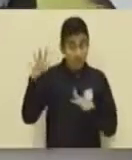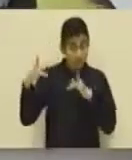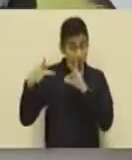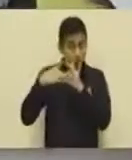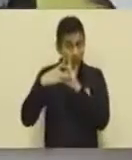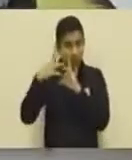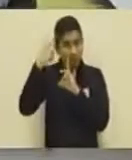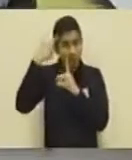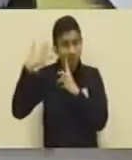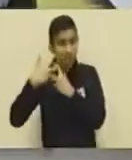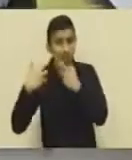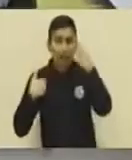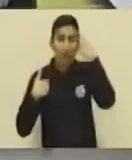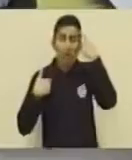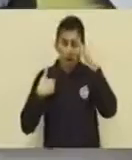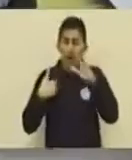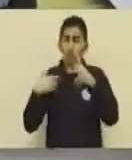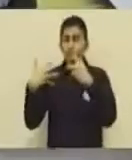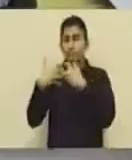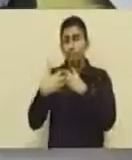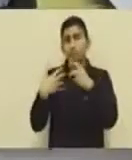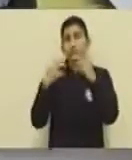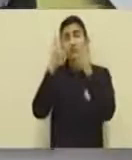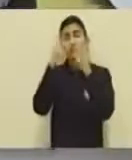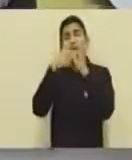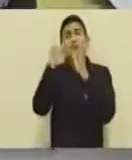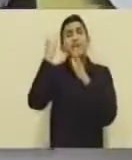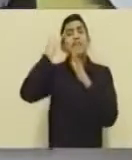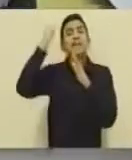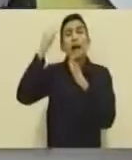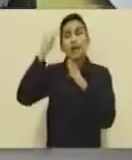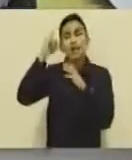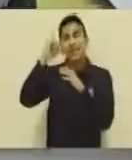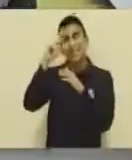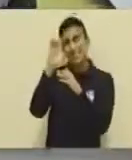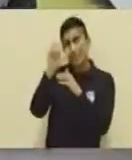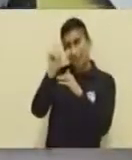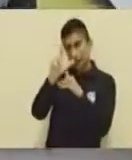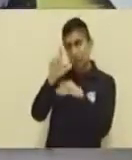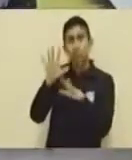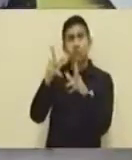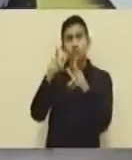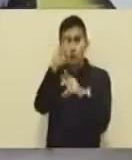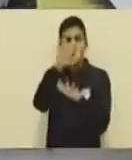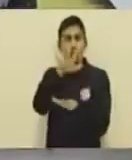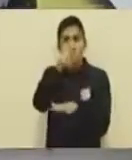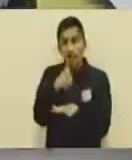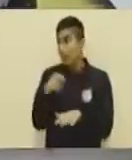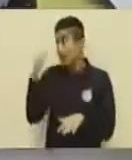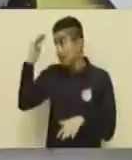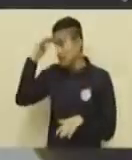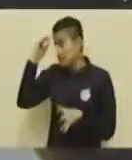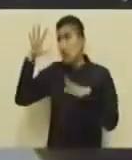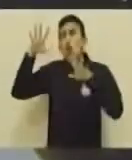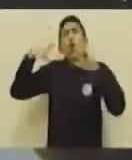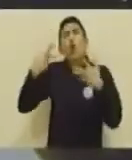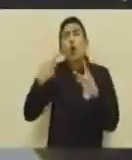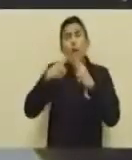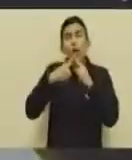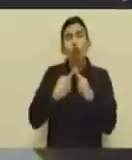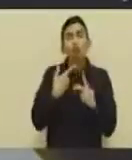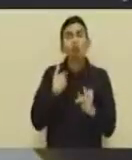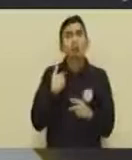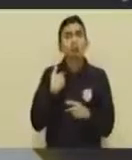mano, por ejemplo, de lo que usted decía, nuestros ideales, ¿verdad? Nosotros vamos a saber eso en el momento que nosotros